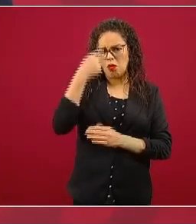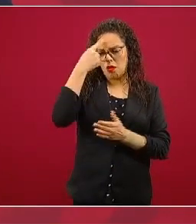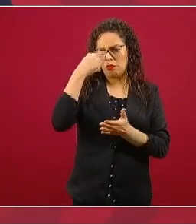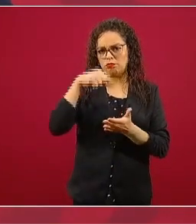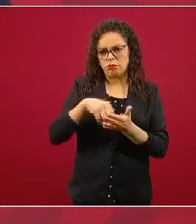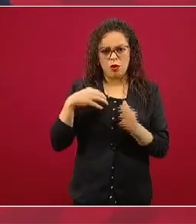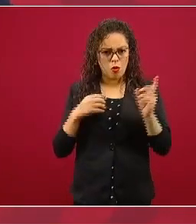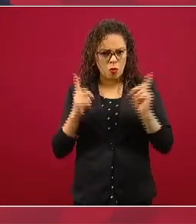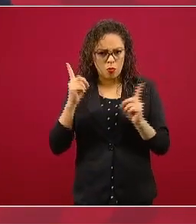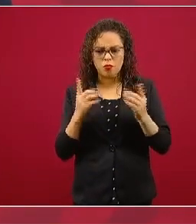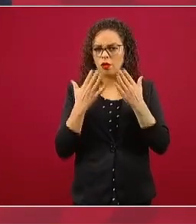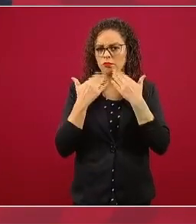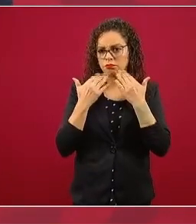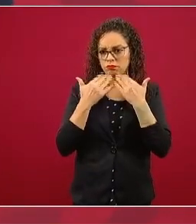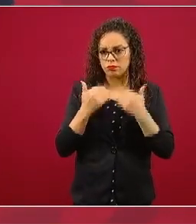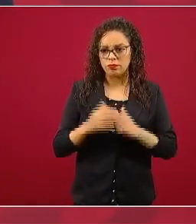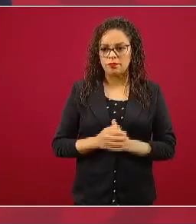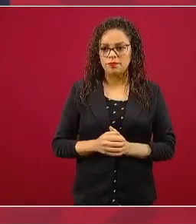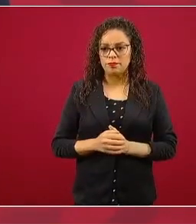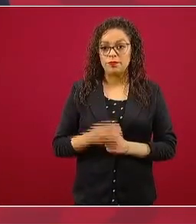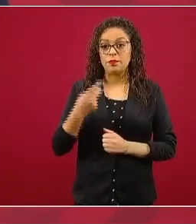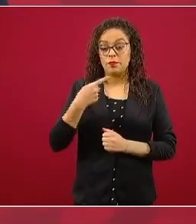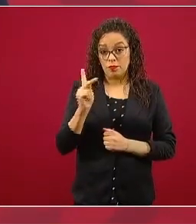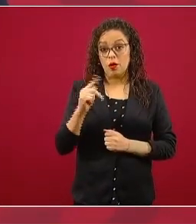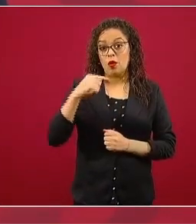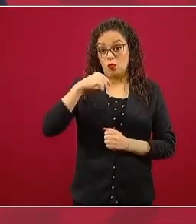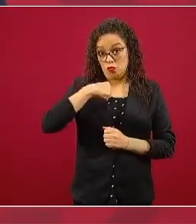su respuesta, lo que me parece grave